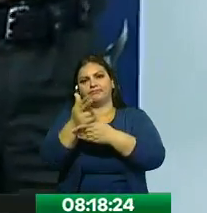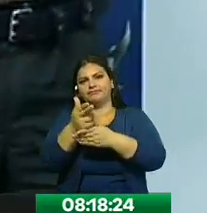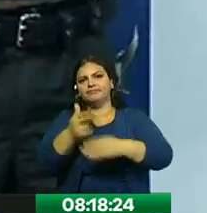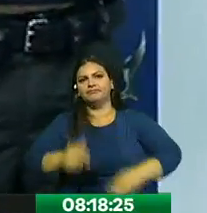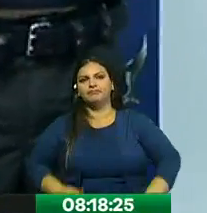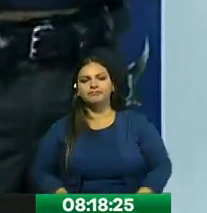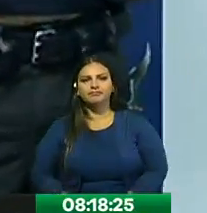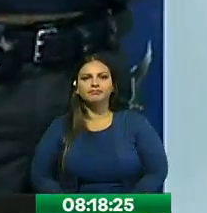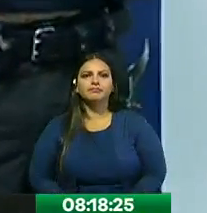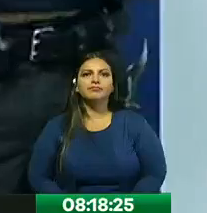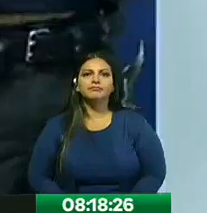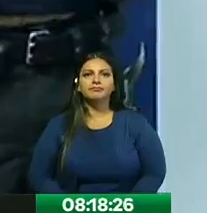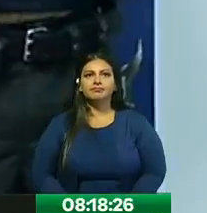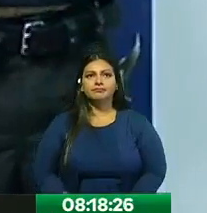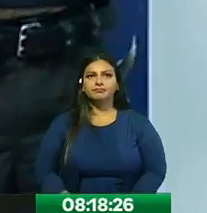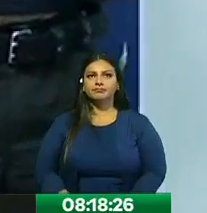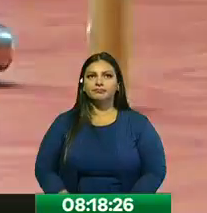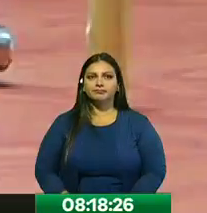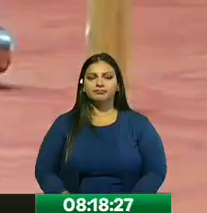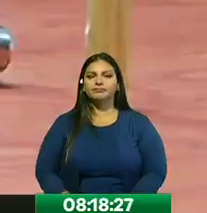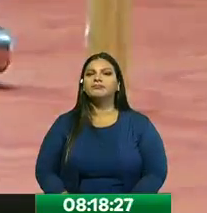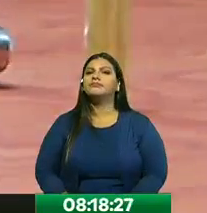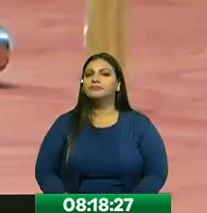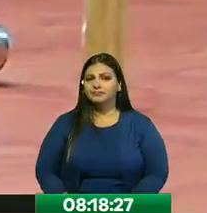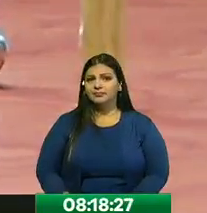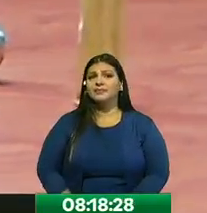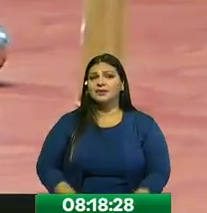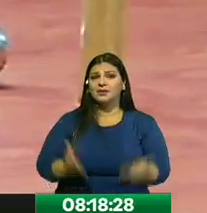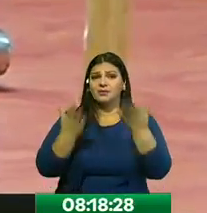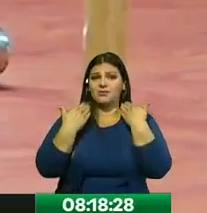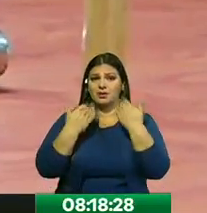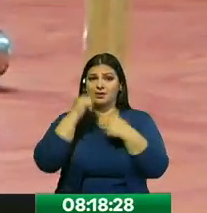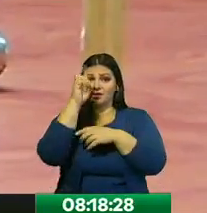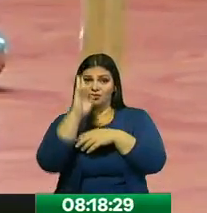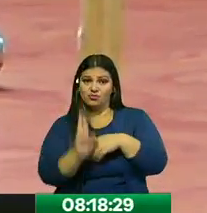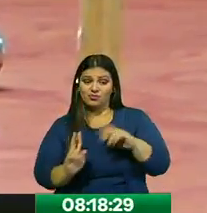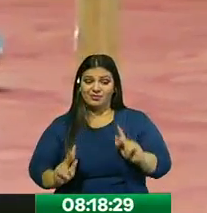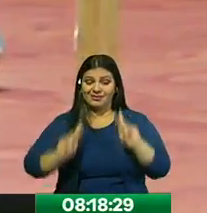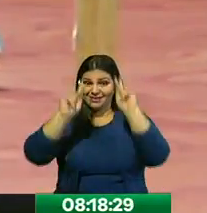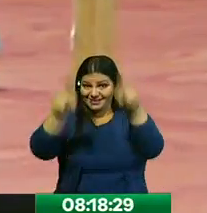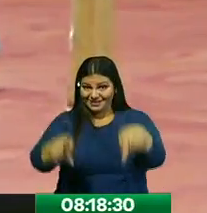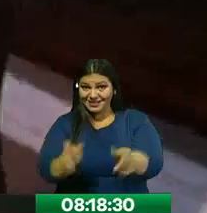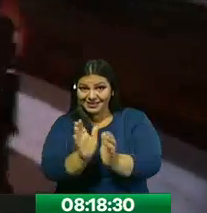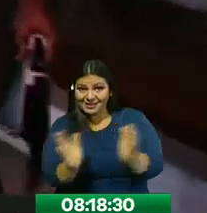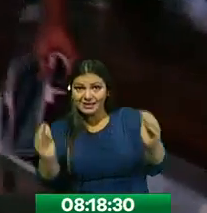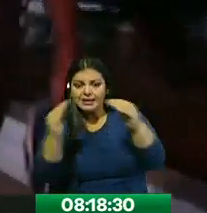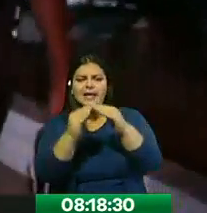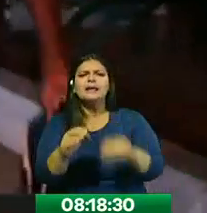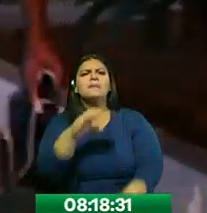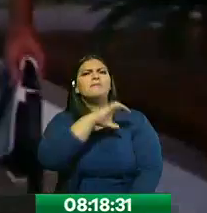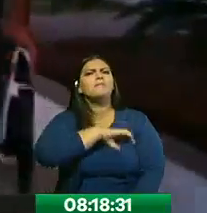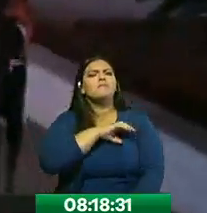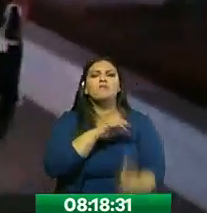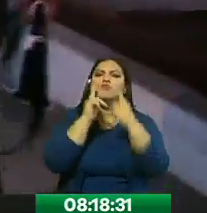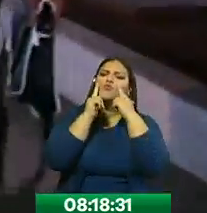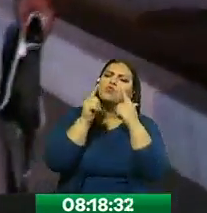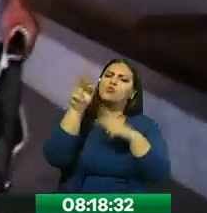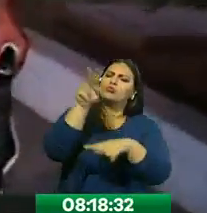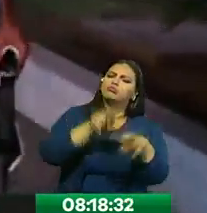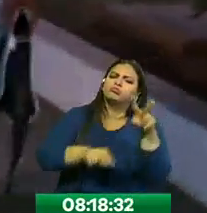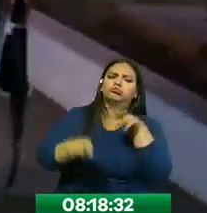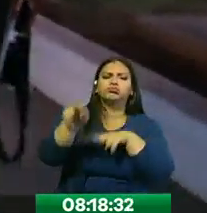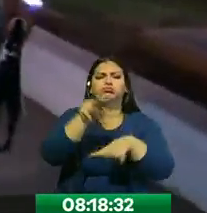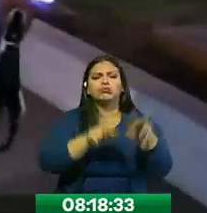actitud sospechosa trató de evadir el control. Inmediatamente se realizaron las acciones necesarias para